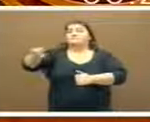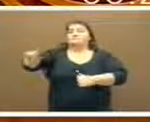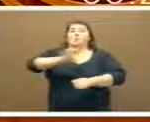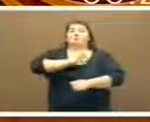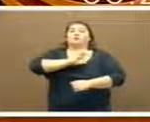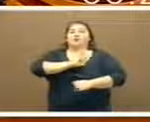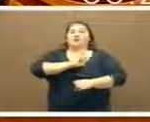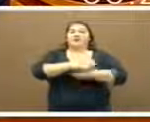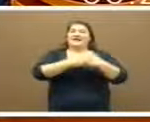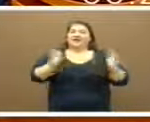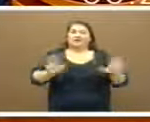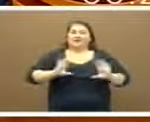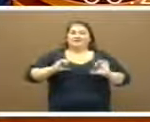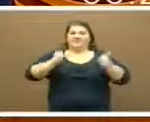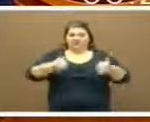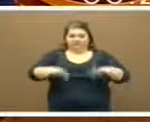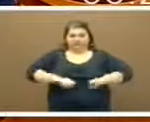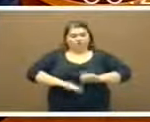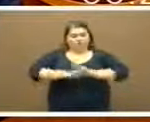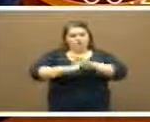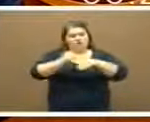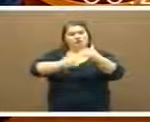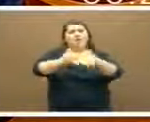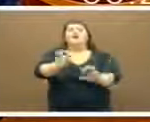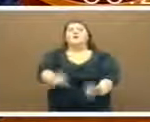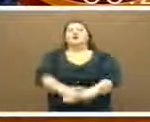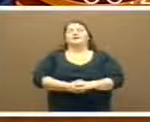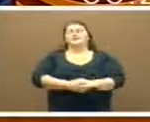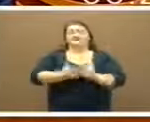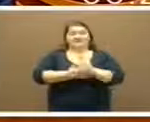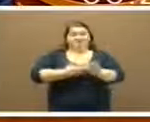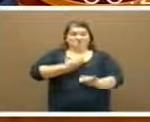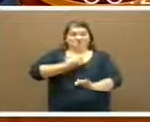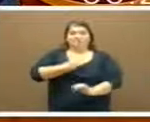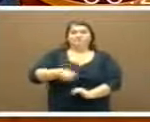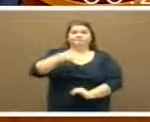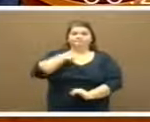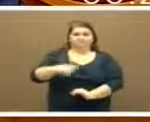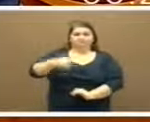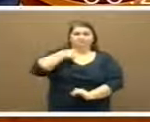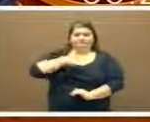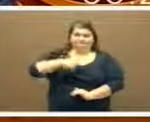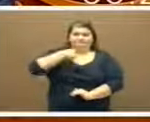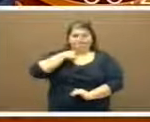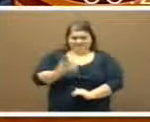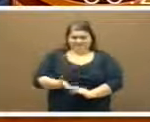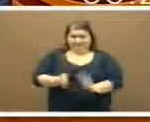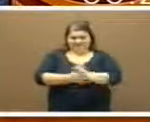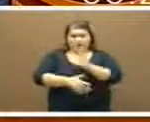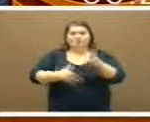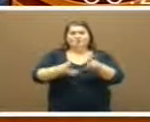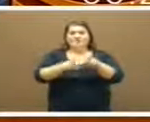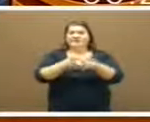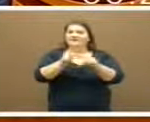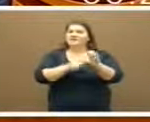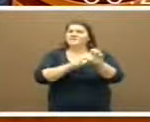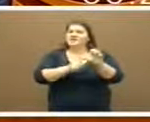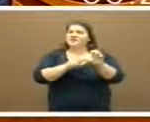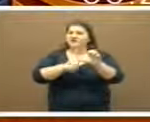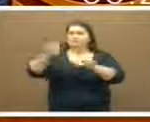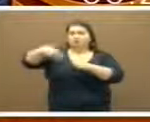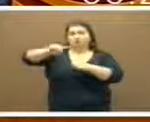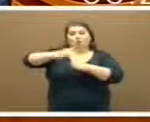cuando empezó la legislatura. O sea, yo he hablado de lo que están perdiendo los ayuntamientos, en definitiva, lo que está perdiendo la sociedad extremeña desde que